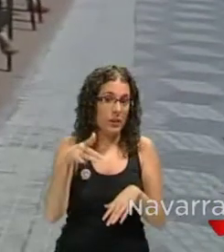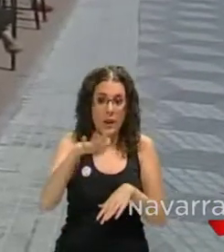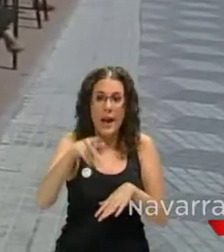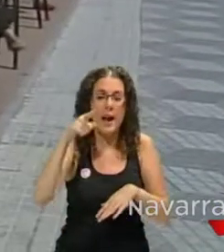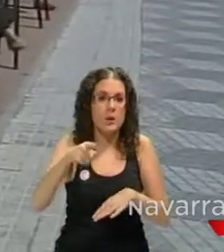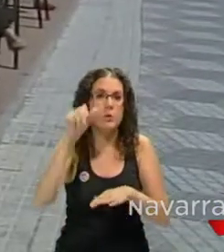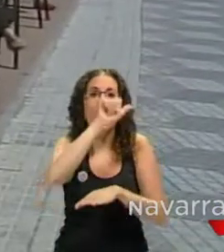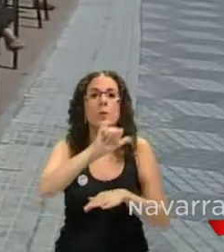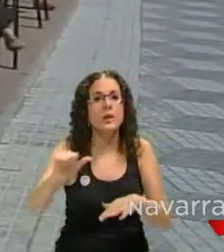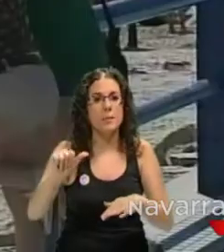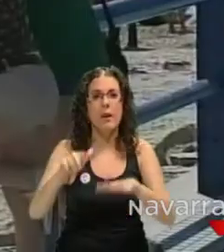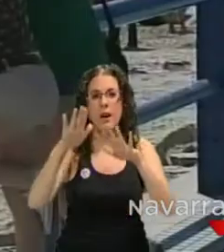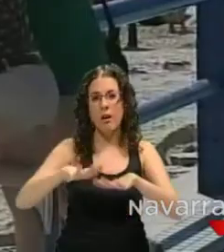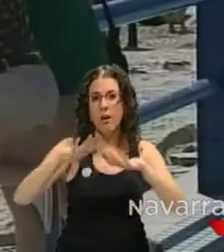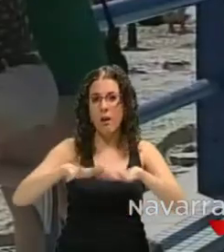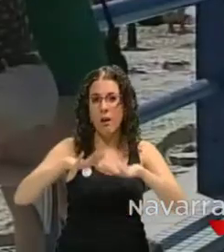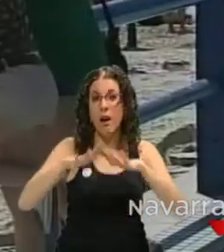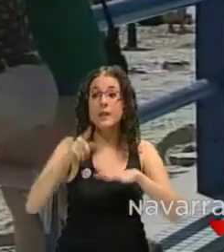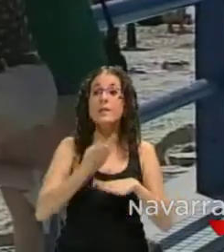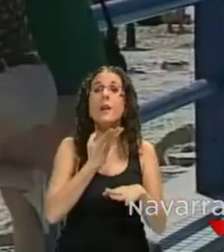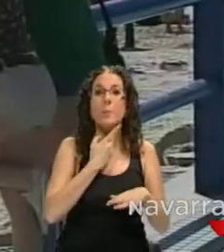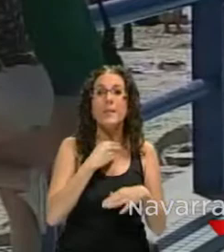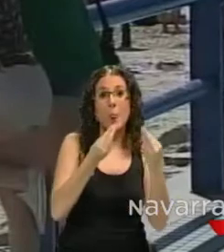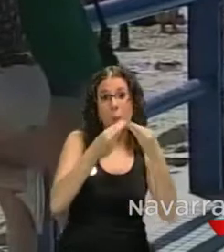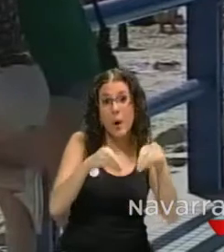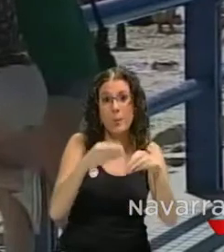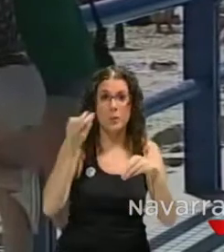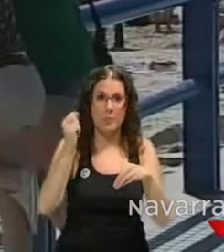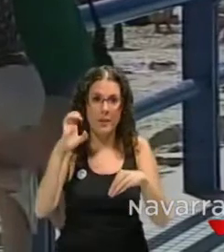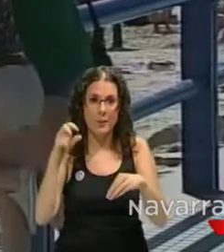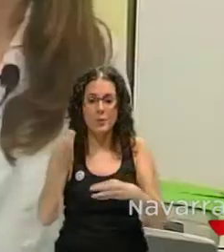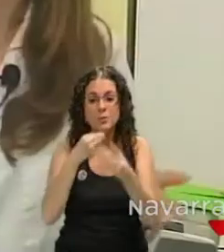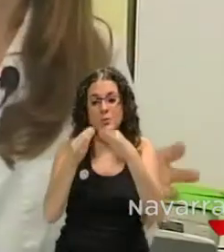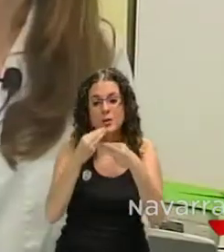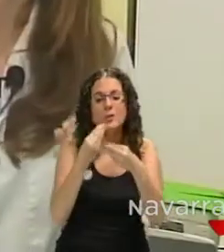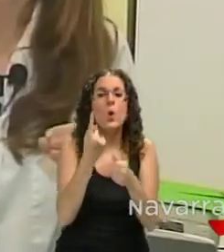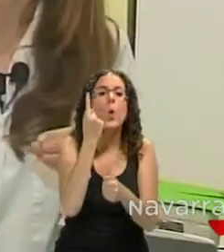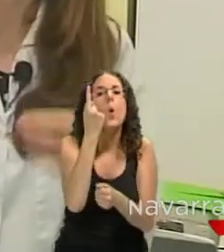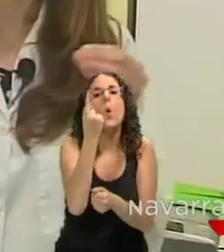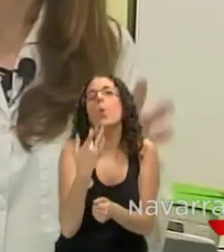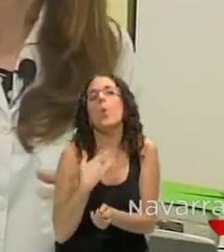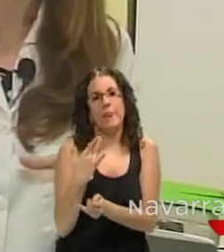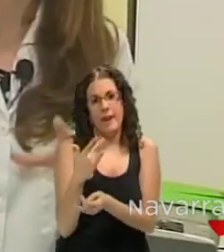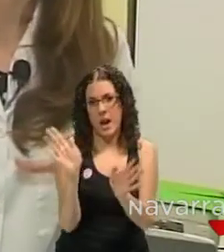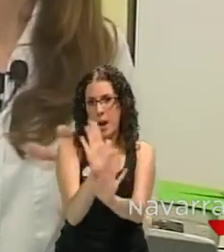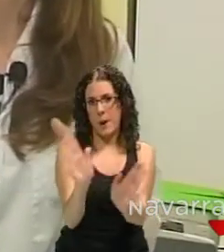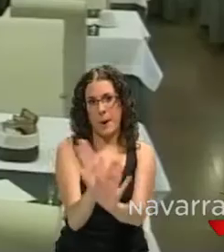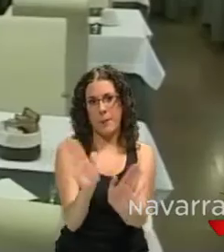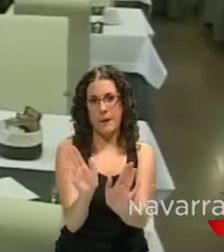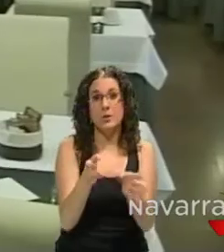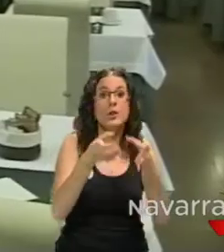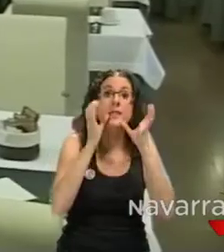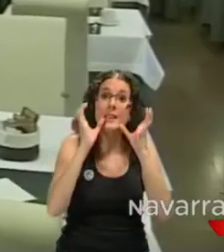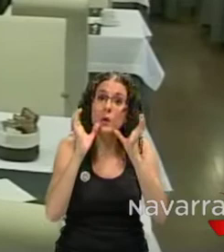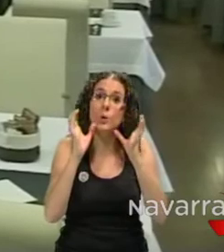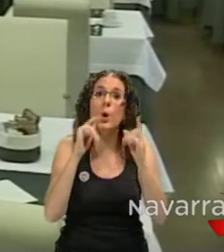durante una semana, por ejemplo, sería aconsejable comerlos un día, ¿no? y ese desayuno irlo variando.